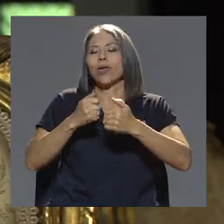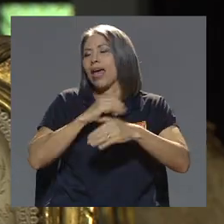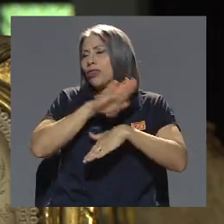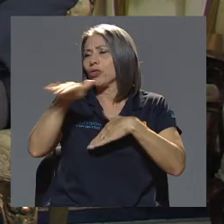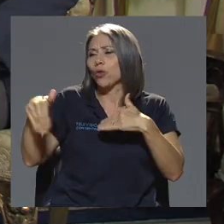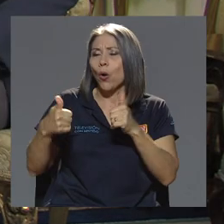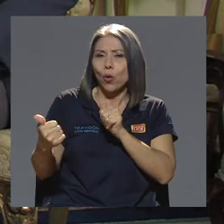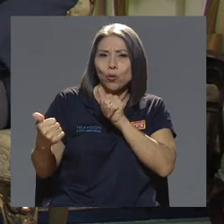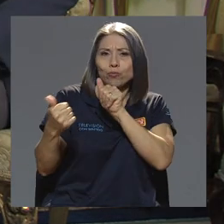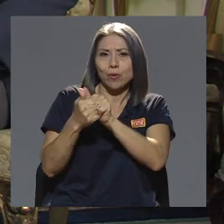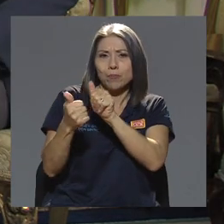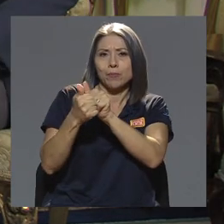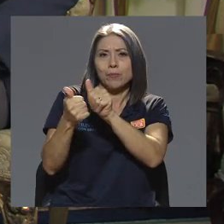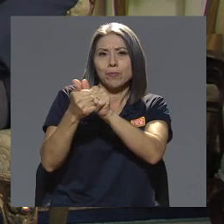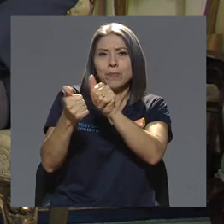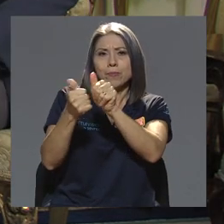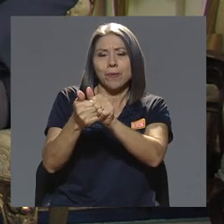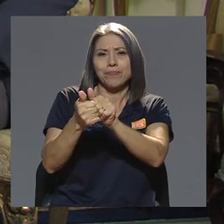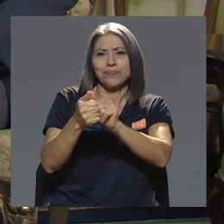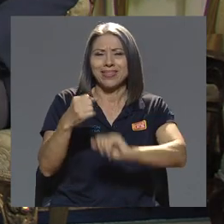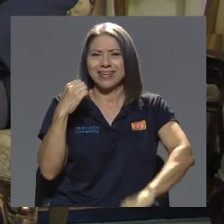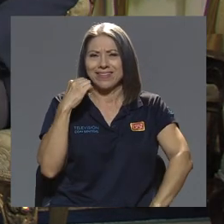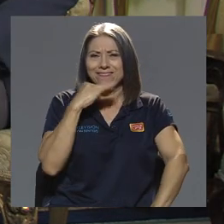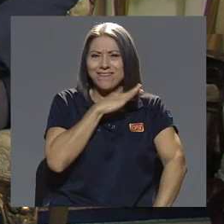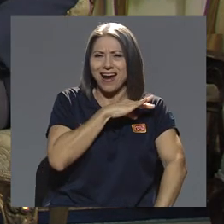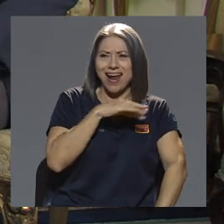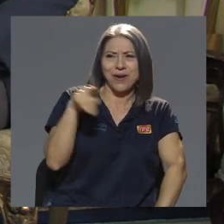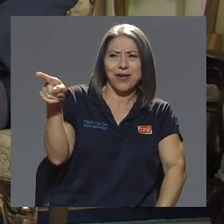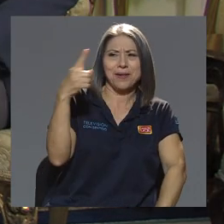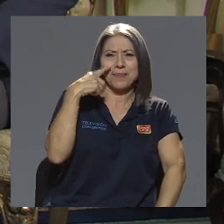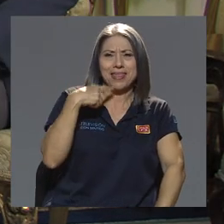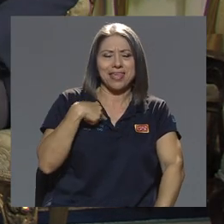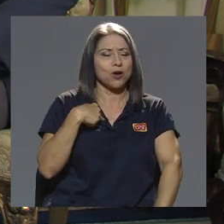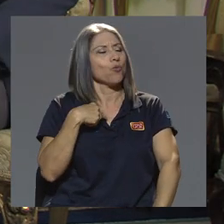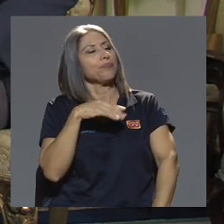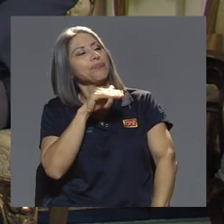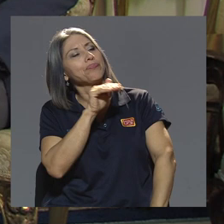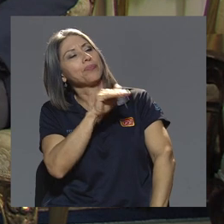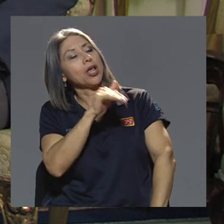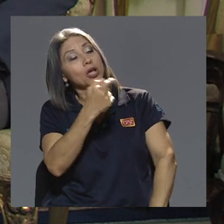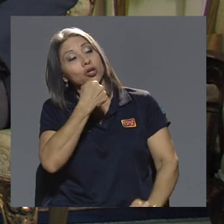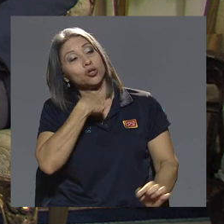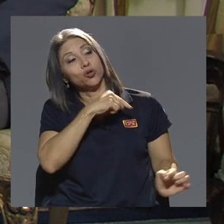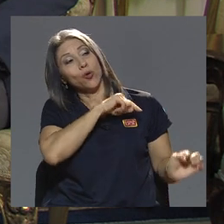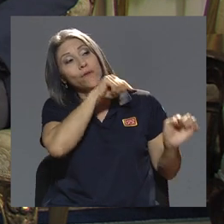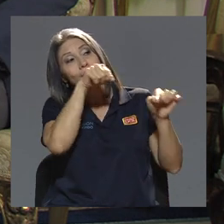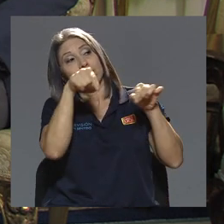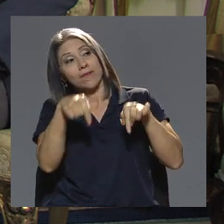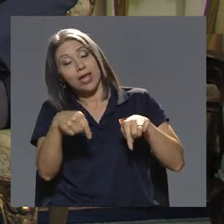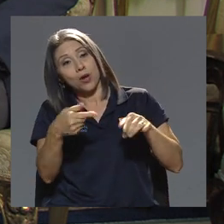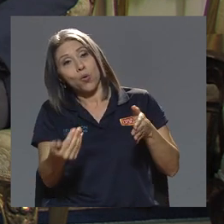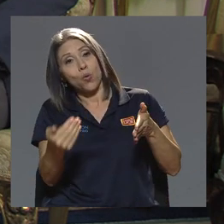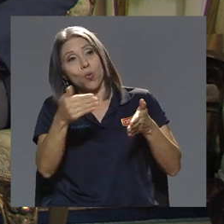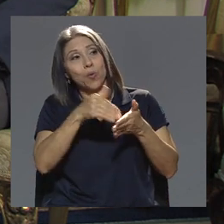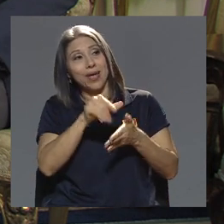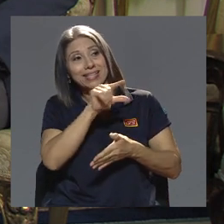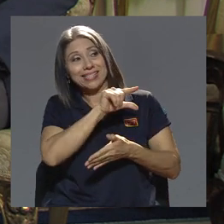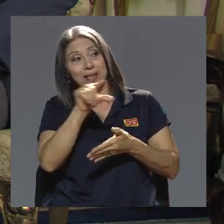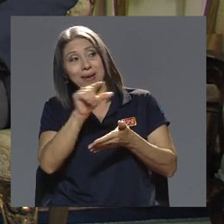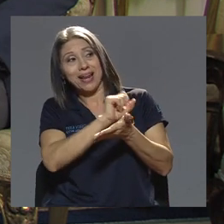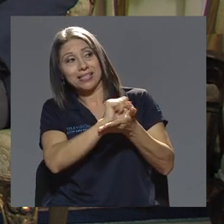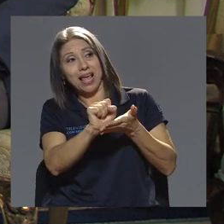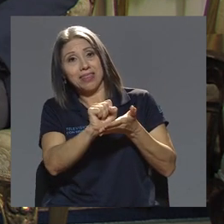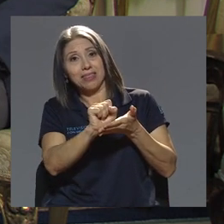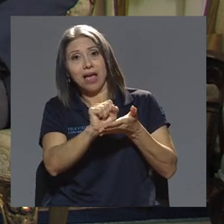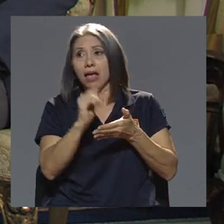que él al final me dice, yo vengo en Semana Santa. Muy bien, le dice mi mamá, ay,